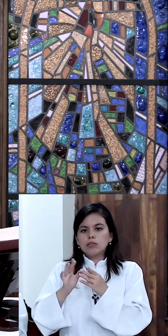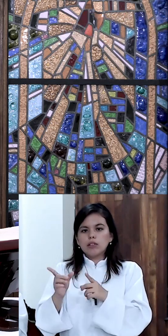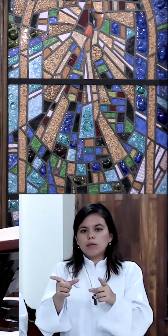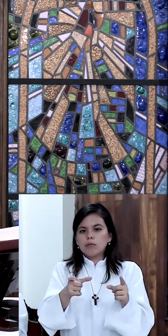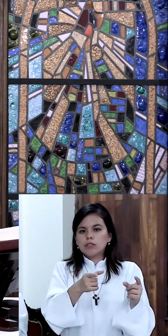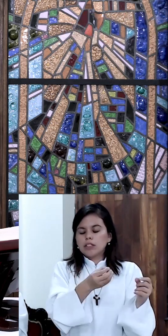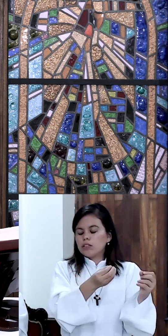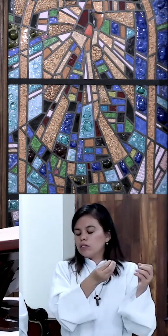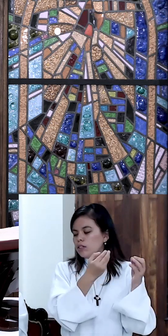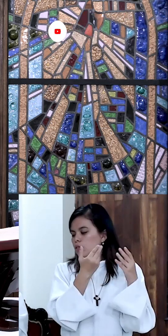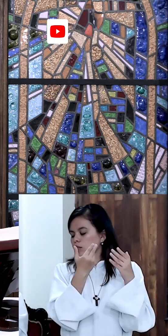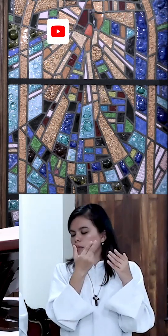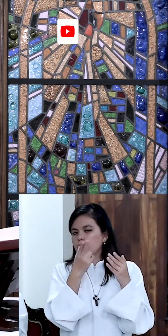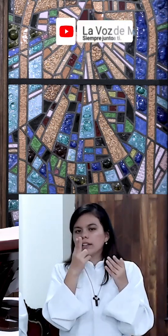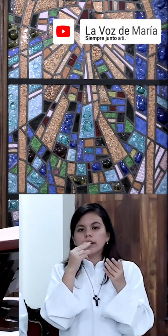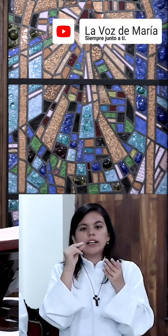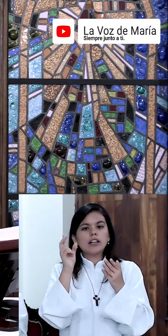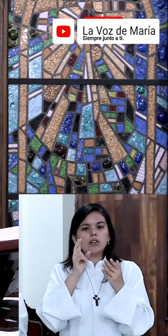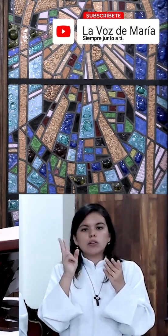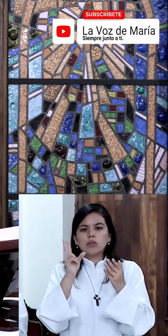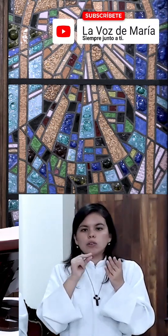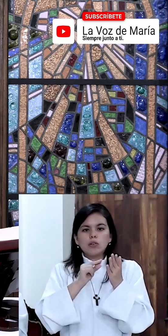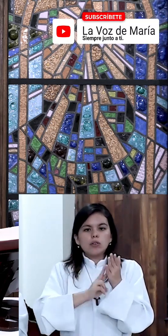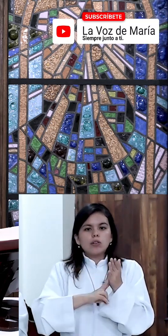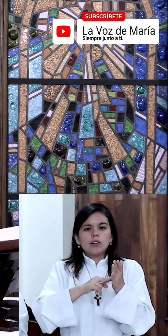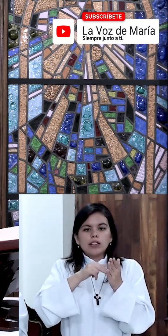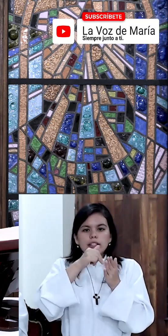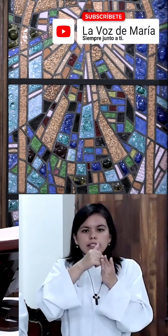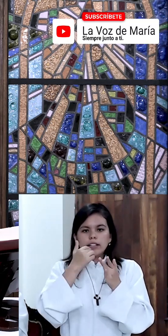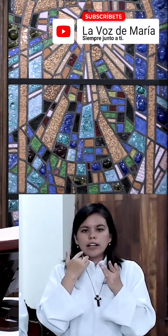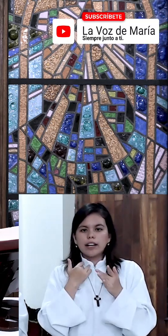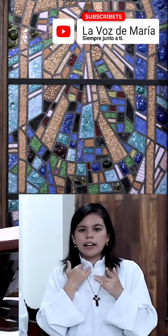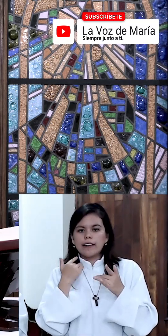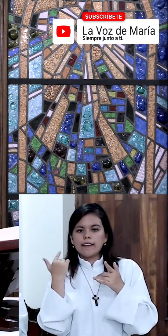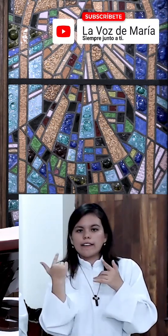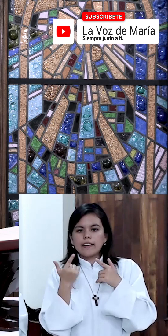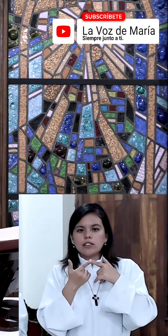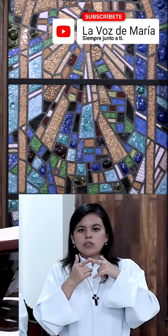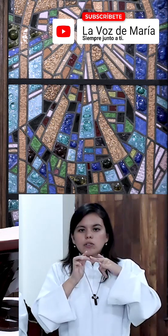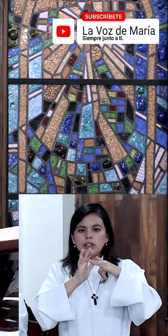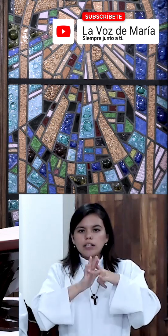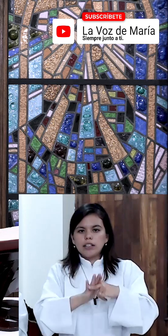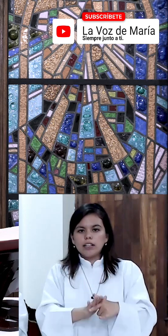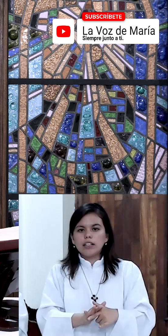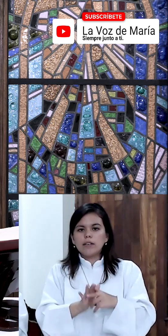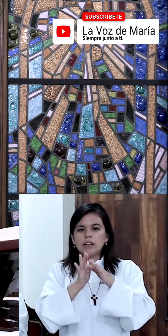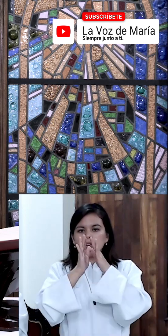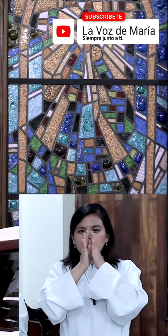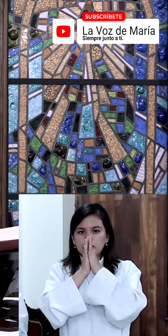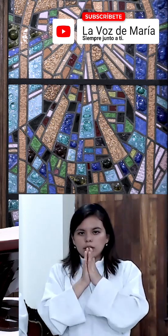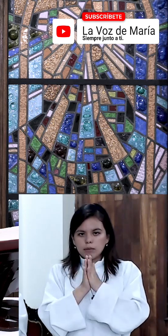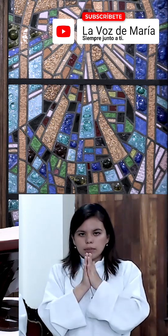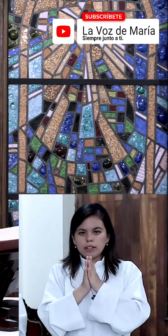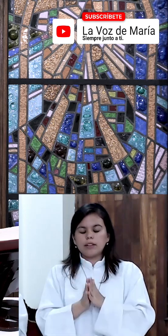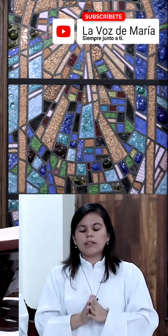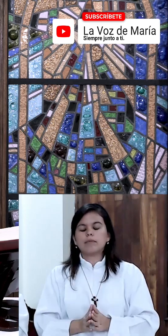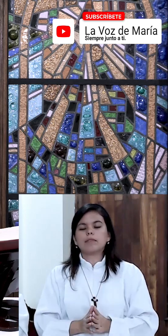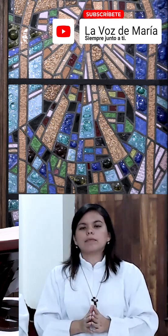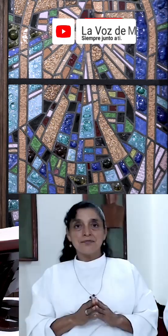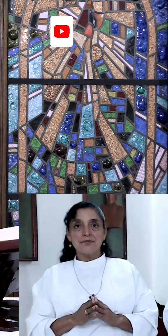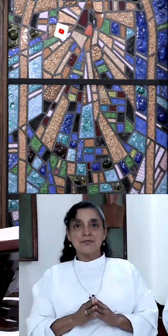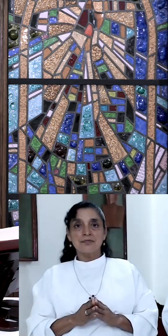nosotros perdonamos a los que nos ofenden. No nos dejes caer en la tentación y líbranos del